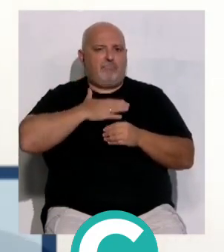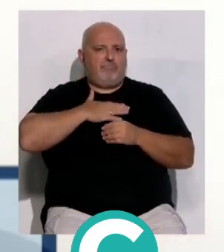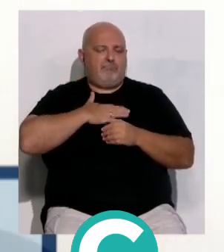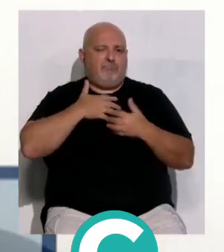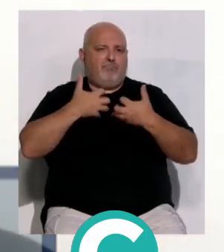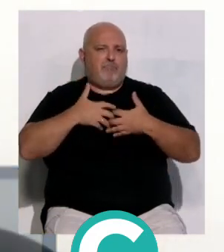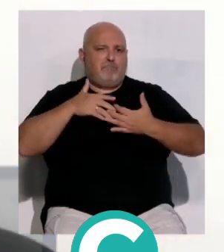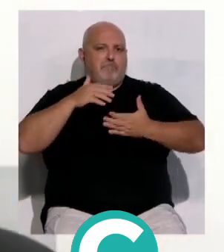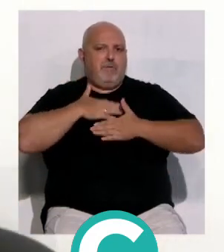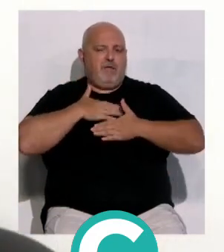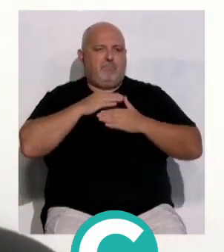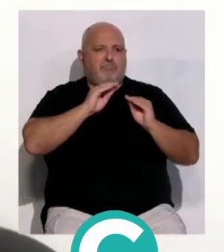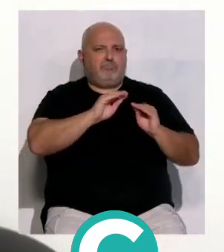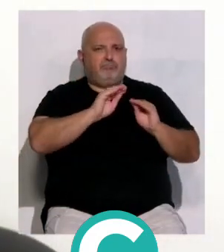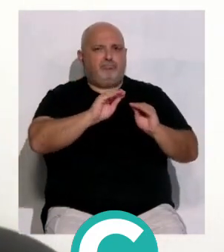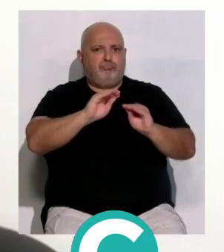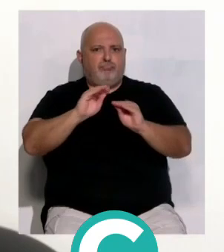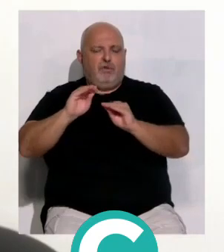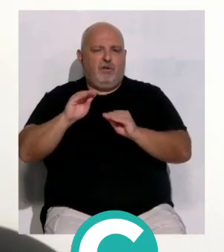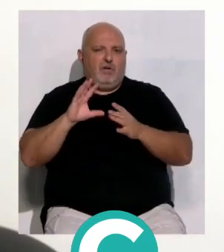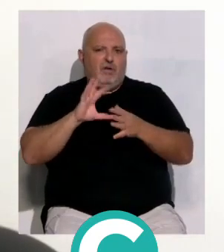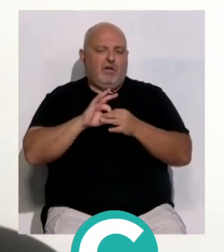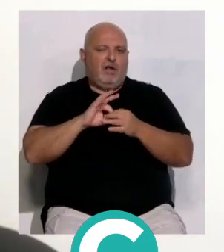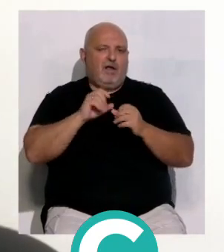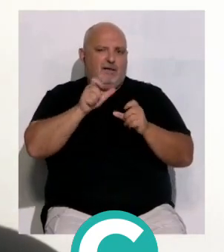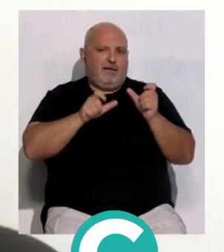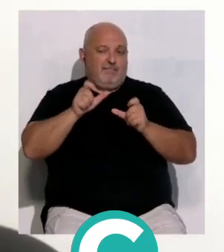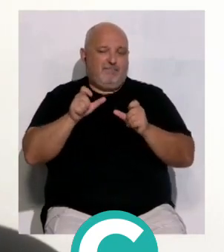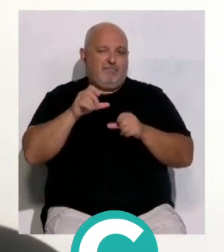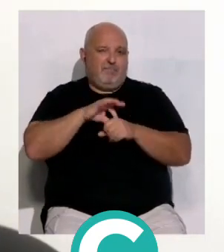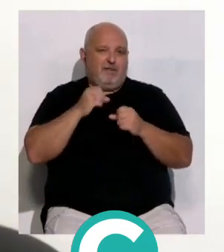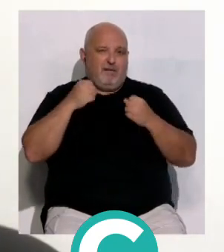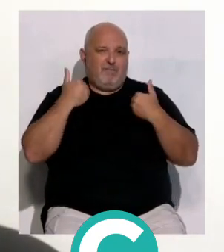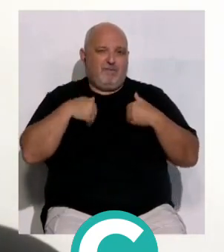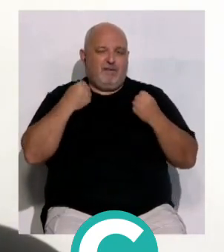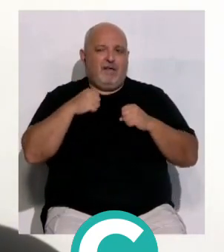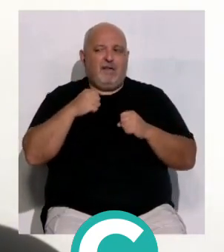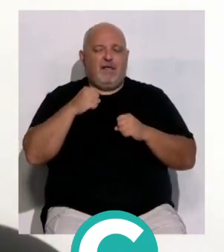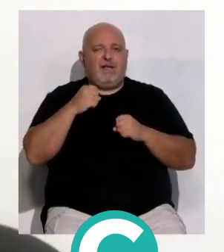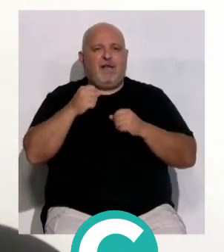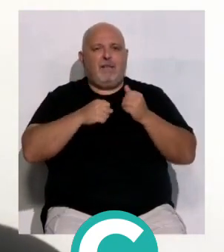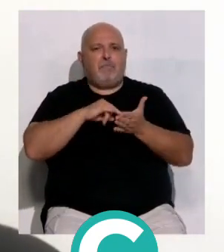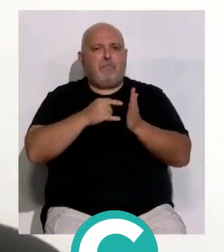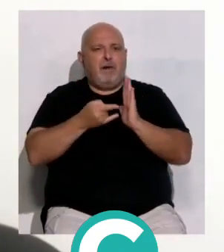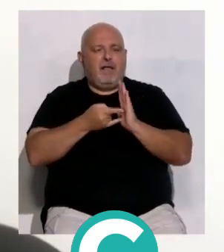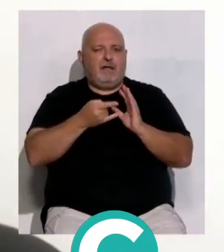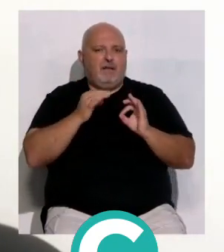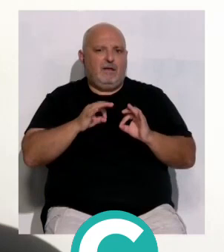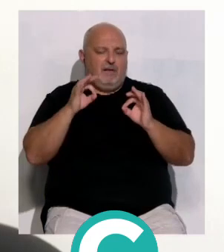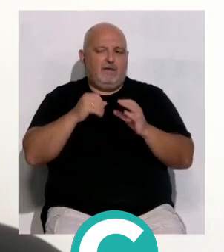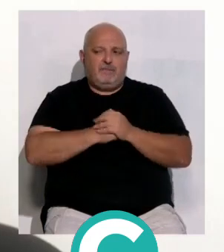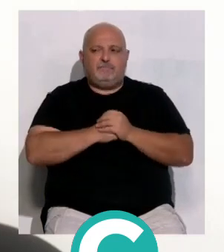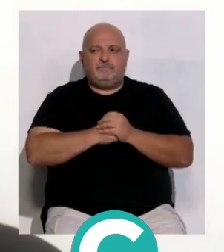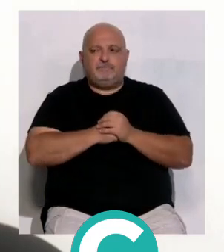la función del fisioterapeuta junto con el rehabilitador, en este caso con la doctora Pérez Camacho, es la planificación del ejercicio